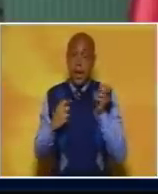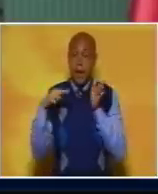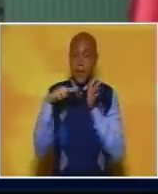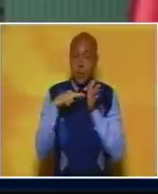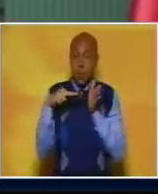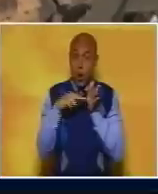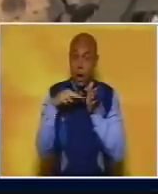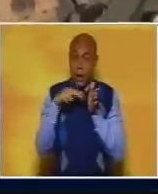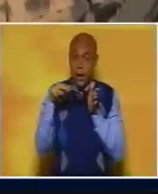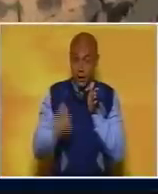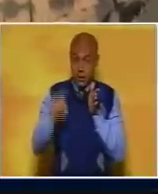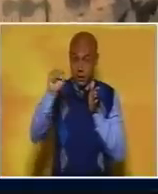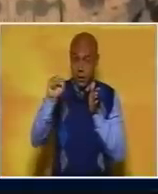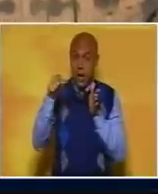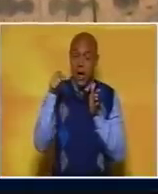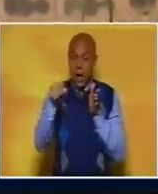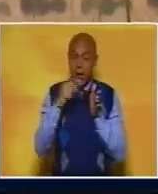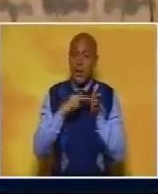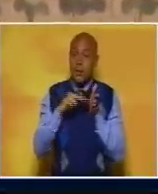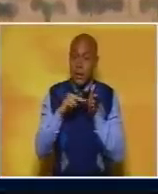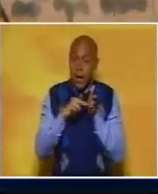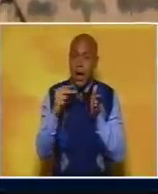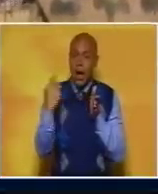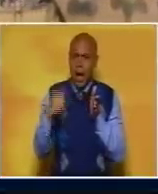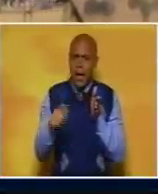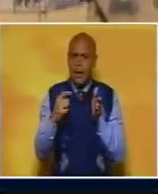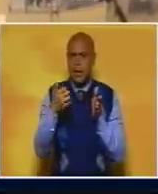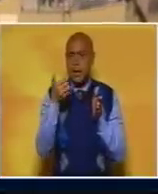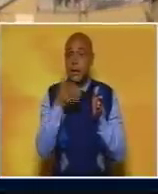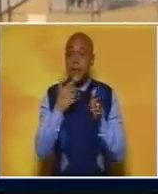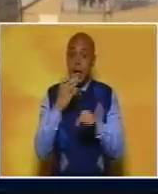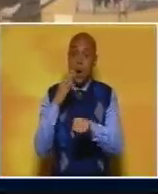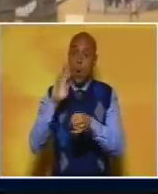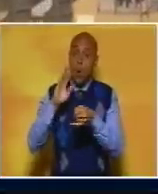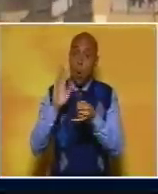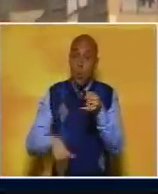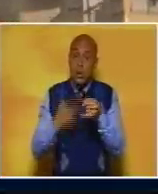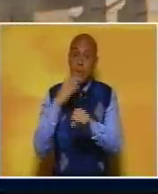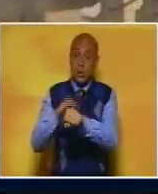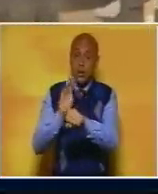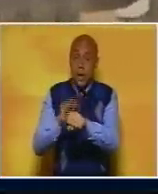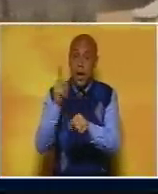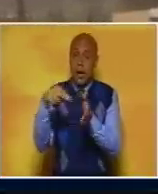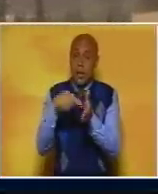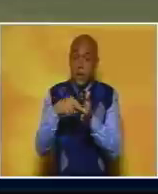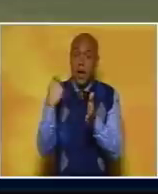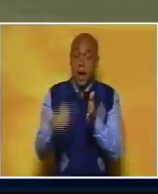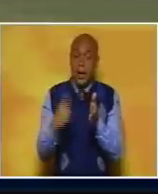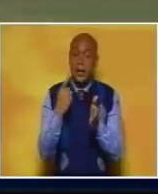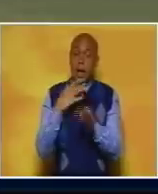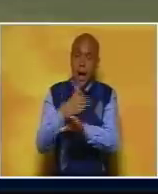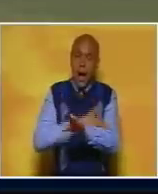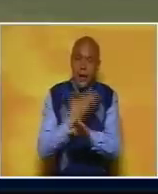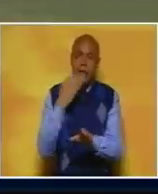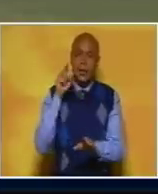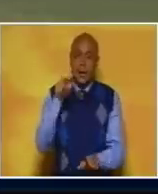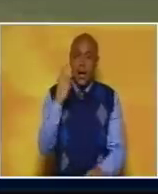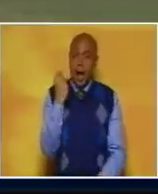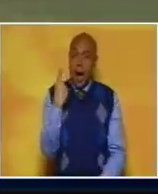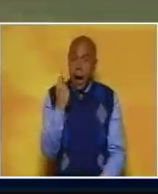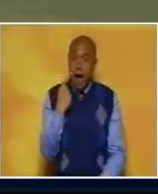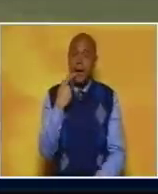Idlib, la declaración que calificó como sus últimas advertencias a Damasco, se produce después de que Ankara